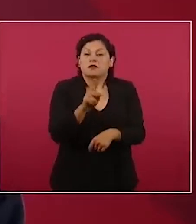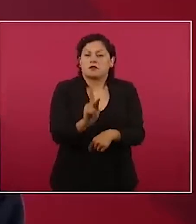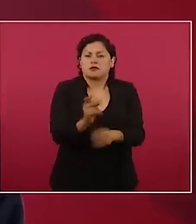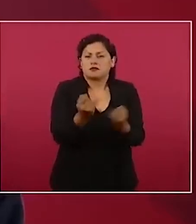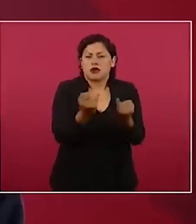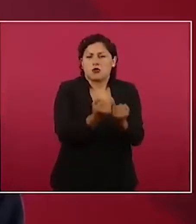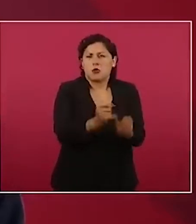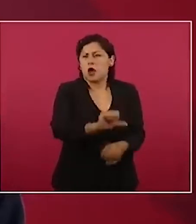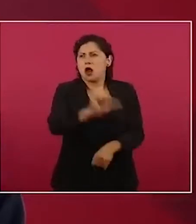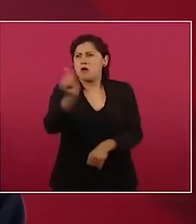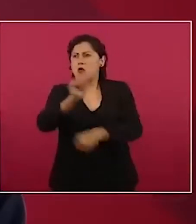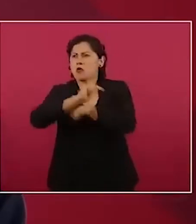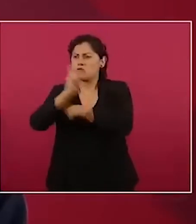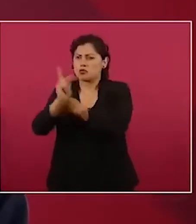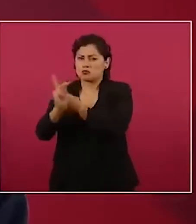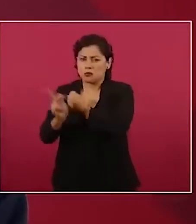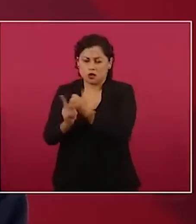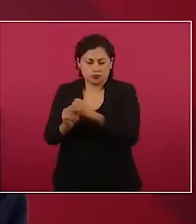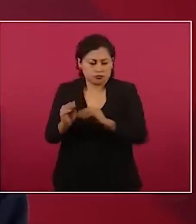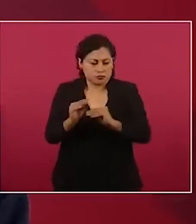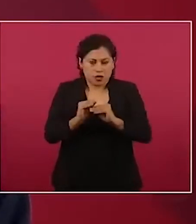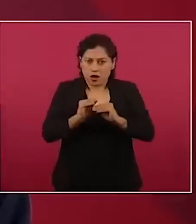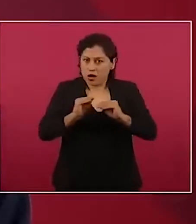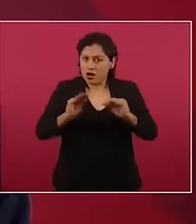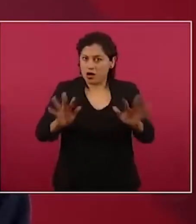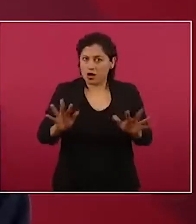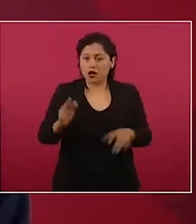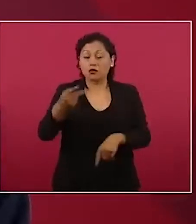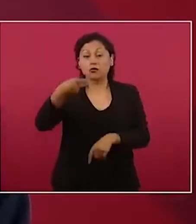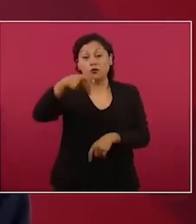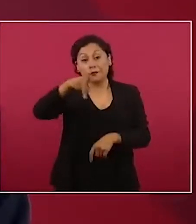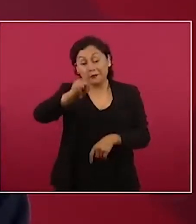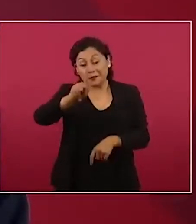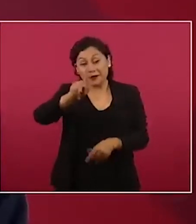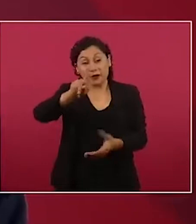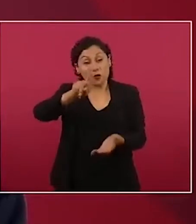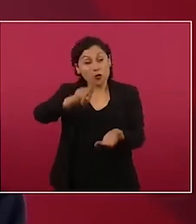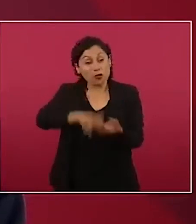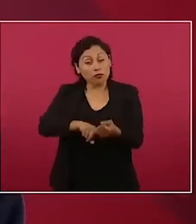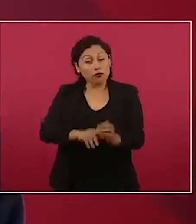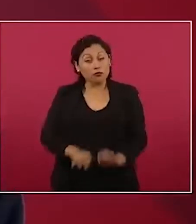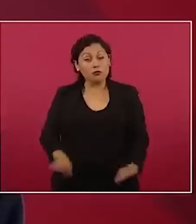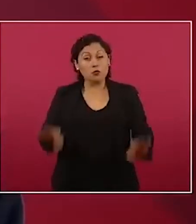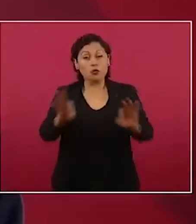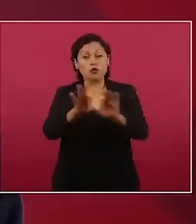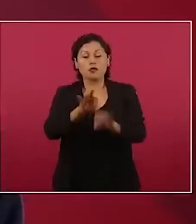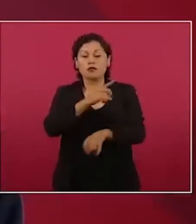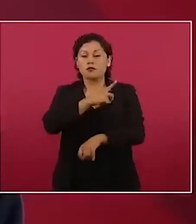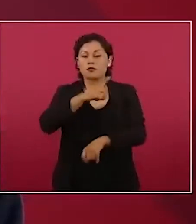pero también debe de prevalecer el humanismo